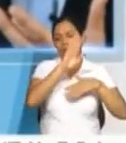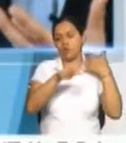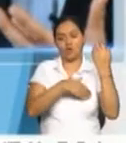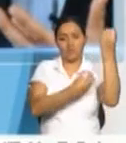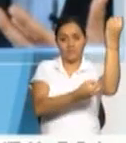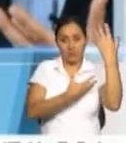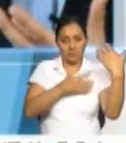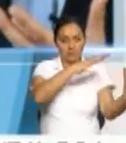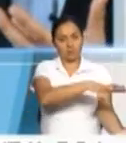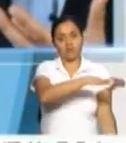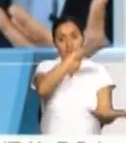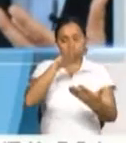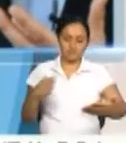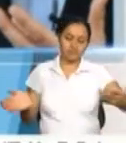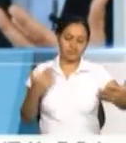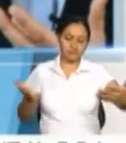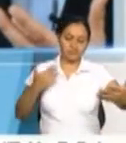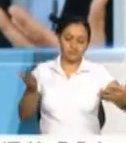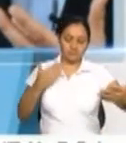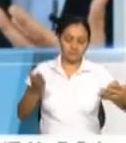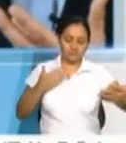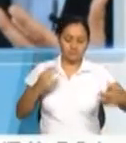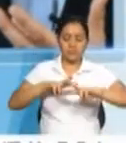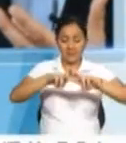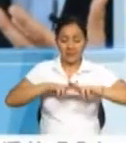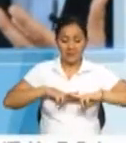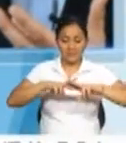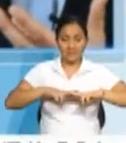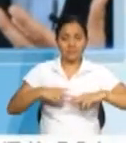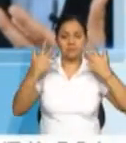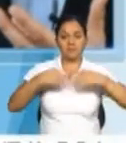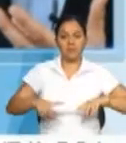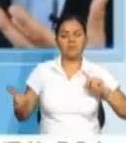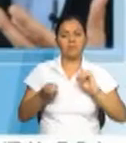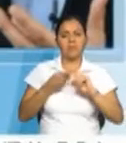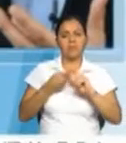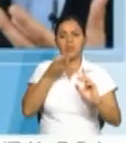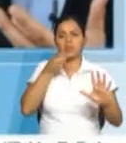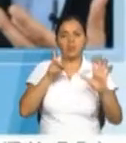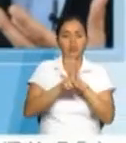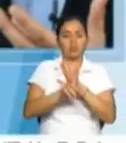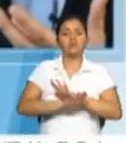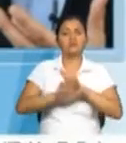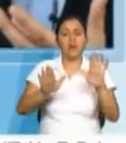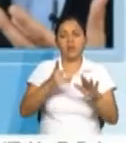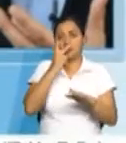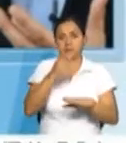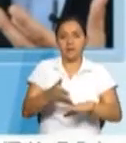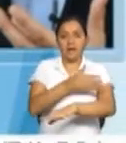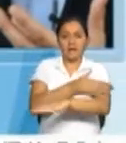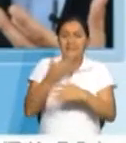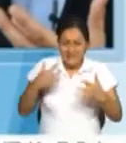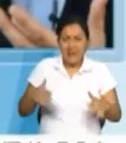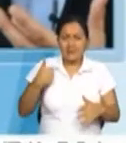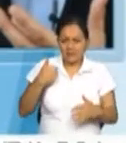reconstruido hasta el momento es que ya hubo los primeros indicios de denuncia, digamos, de lo que estaba aconteciendo en el Aguirre